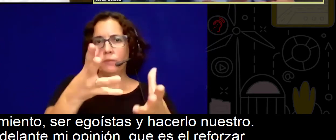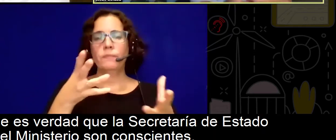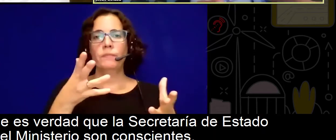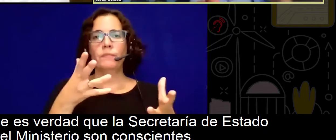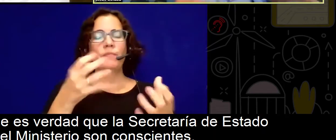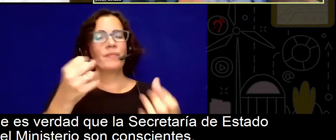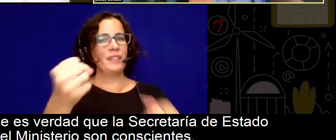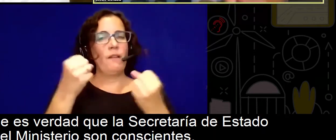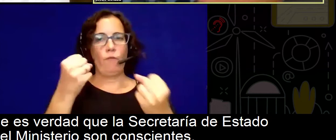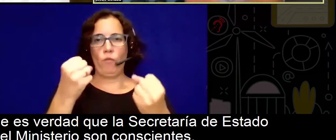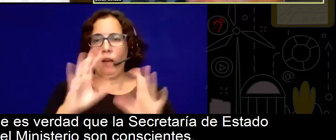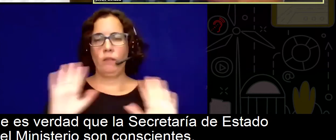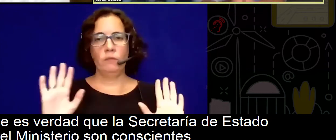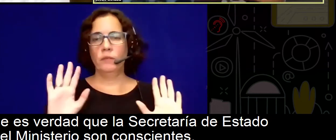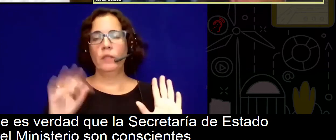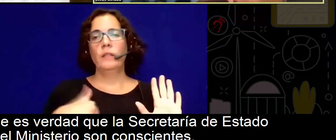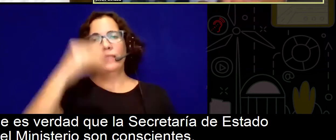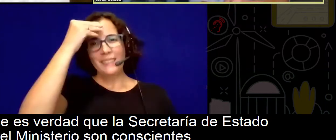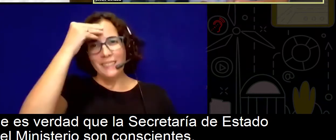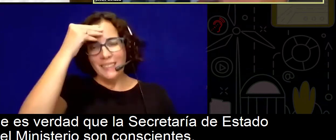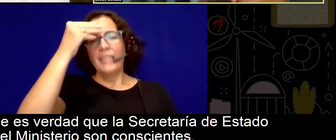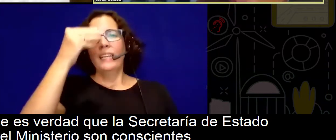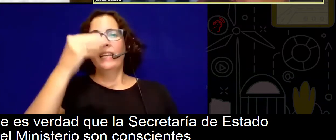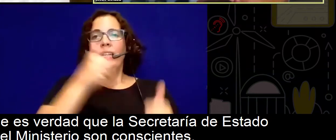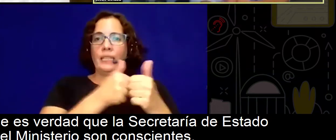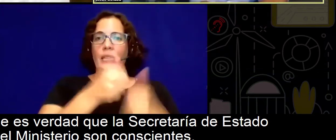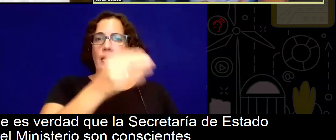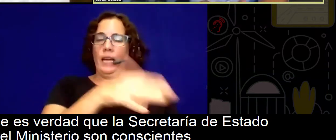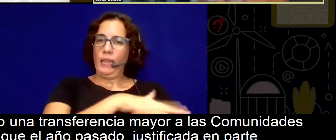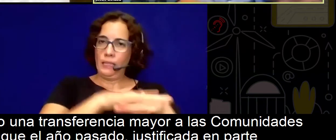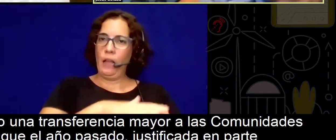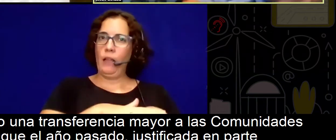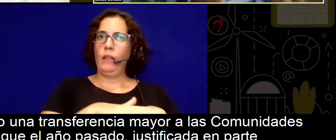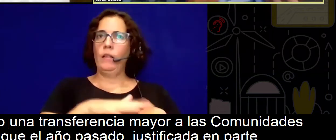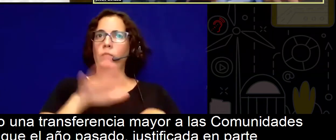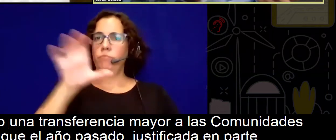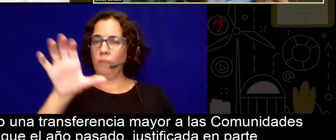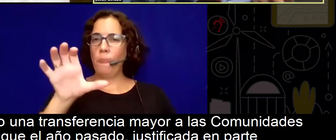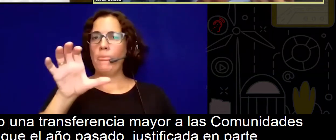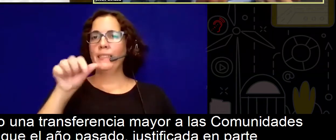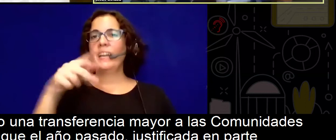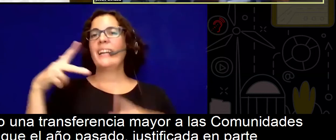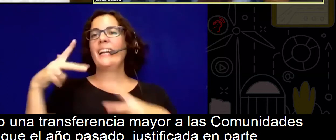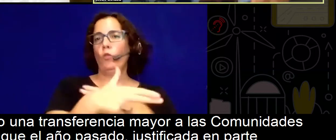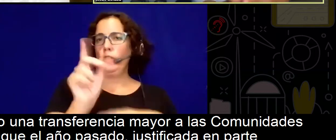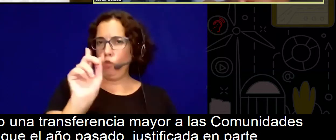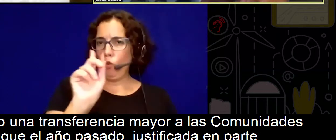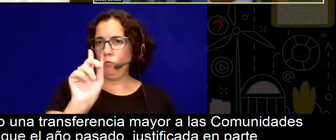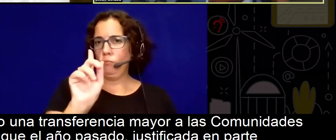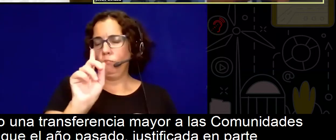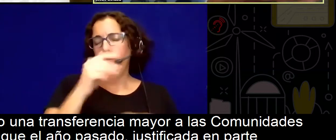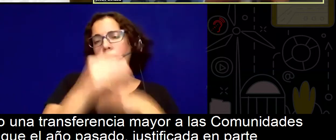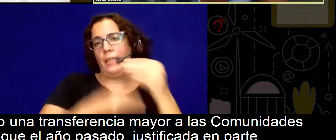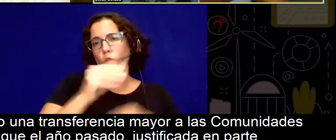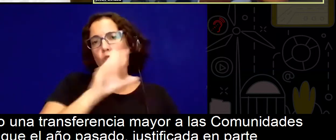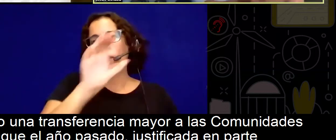reforzar. Me consta que es verdad que la Secretaría de Estado y el Ministerio son conscientes, insisto, este año no ha habido recortes, lo que ha habido es una transferencia mayor a las comunidades